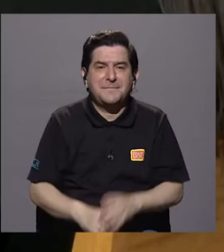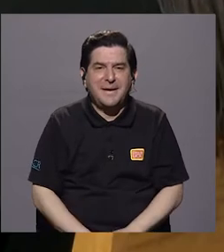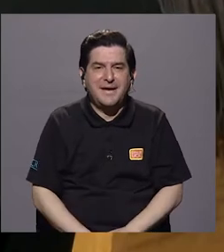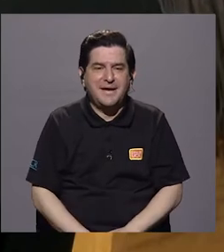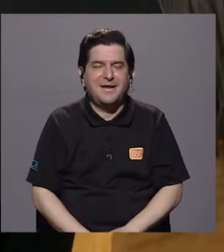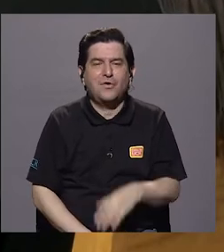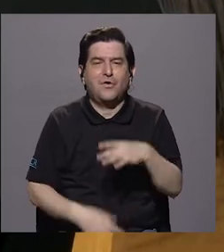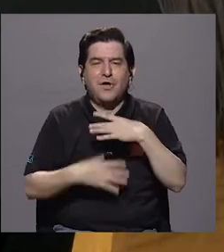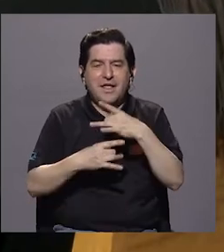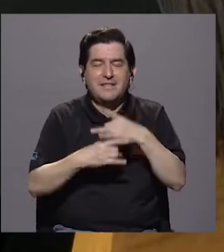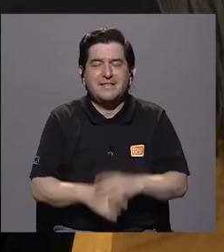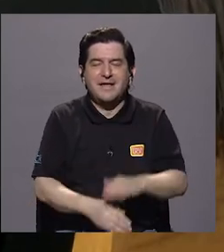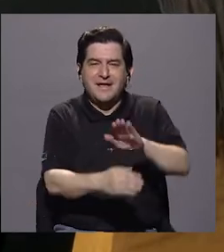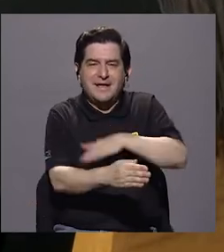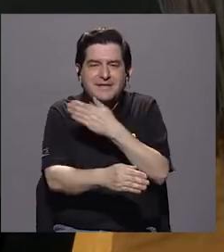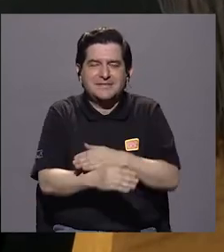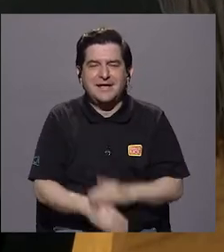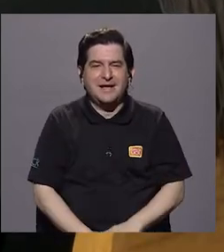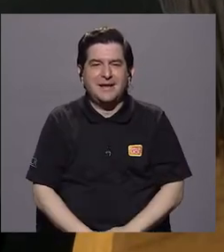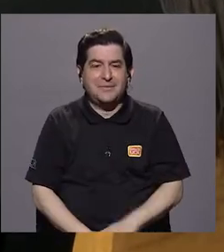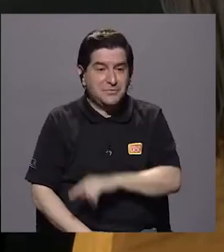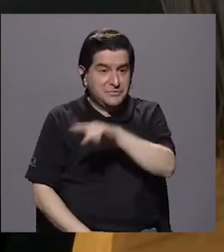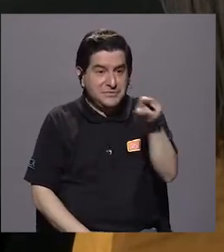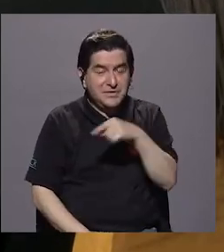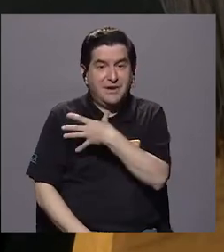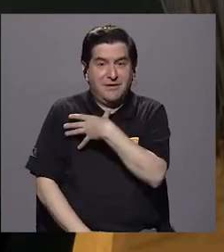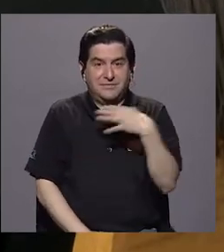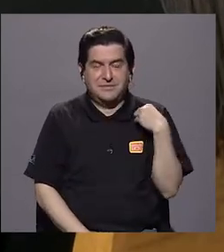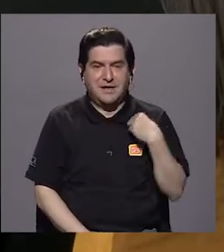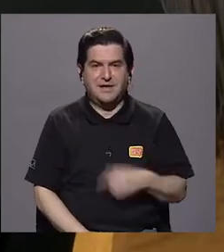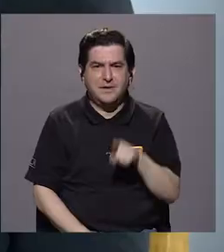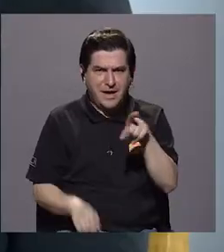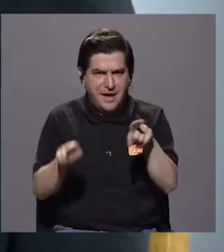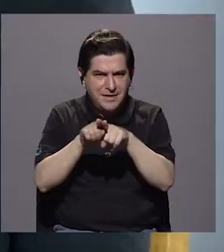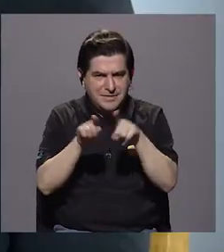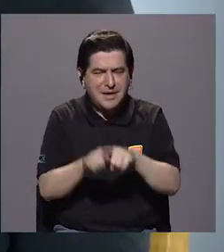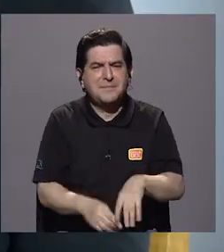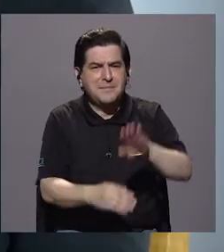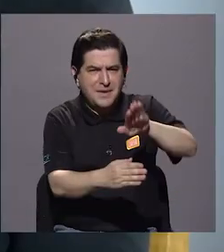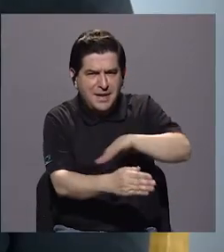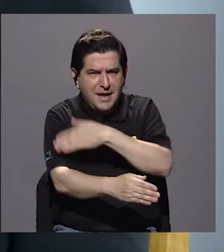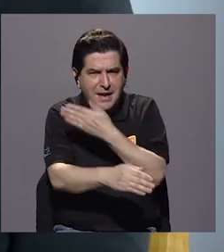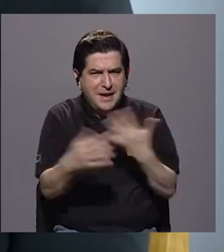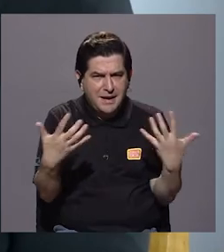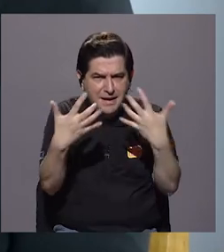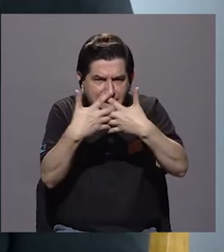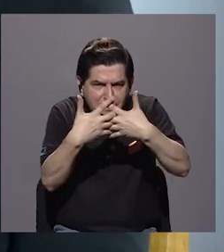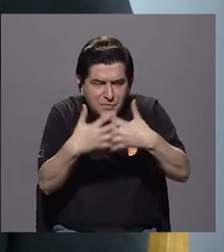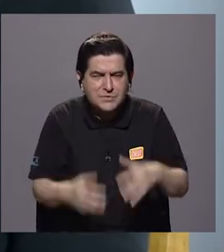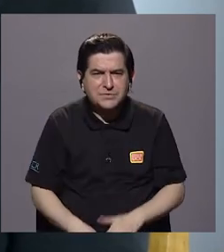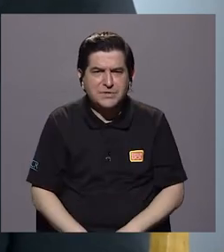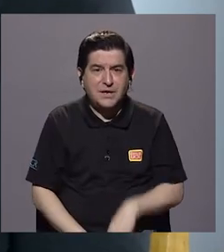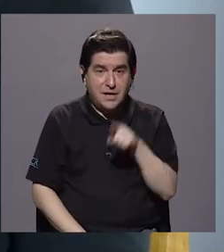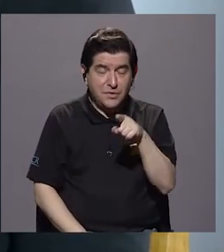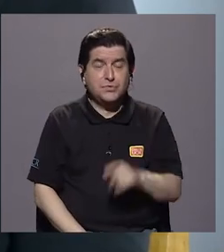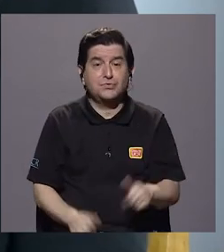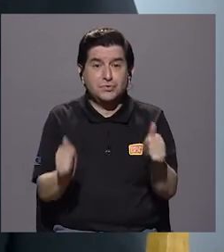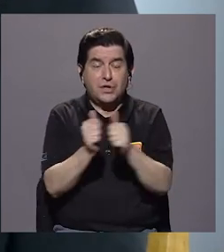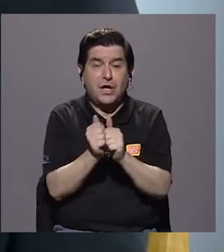pegajosa. Usted lo dice fácil, pero usted me decía que usted también entonces iba, a ver, matizando hasta la propia música. Así y es. Para eso se graba con su teléfono.